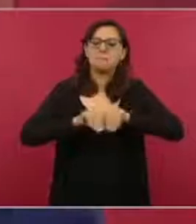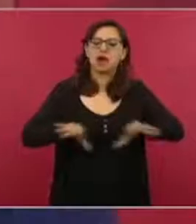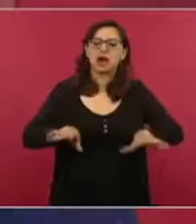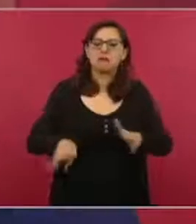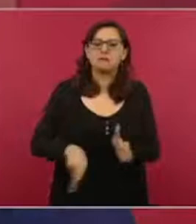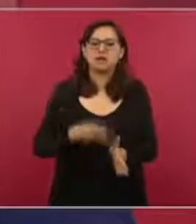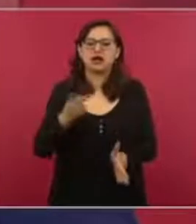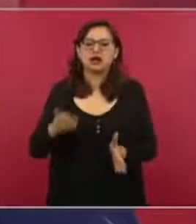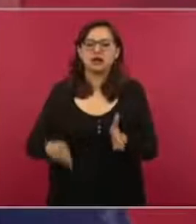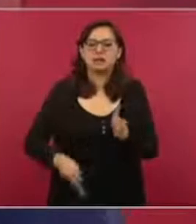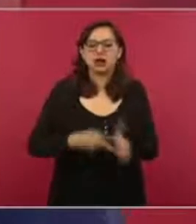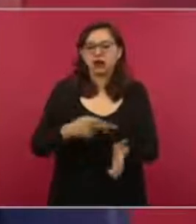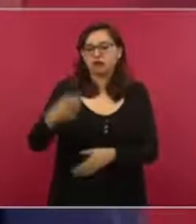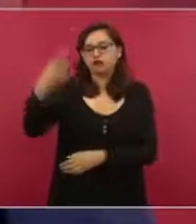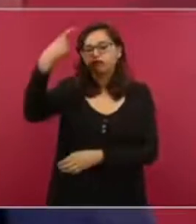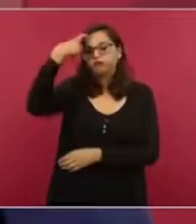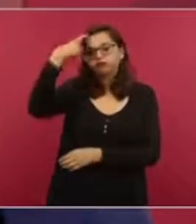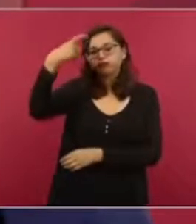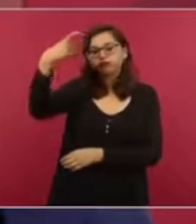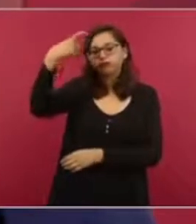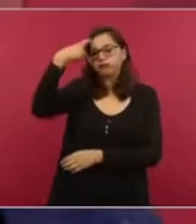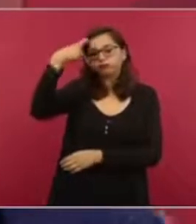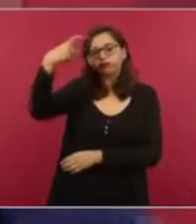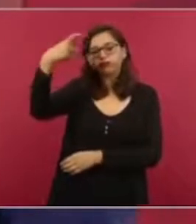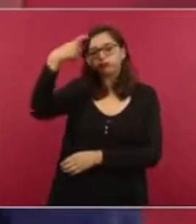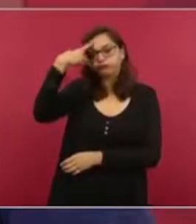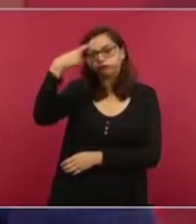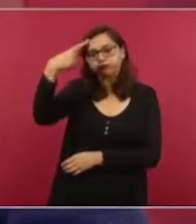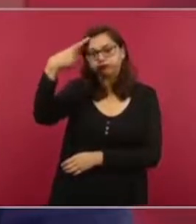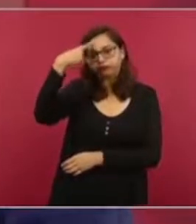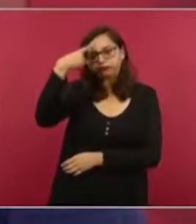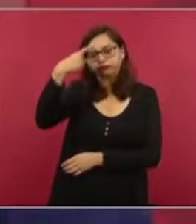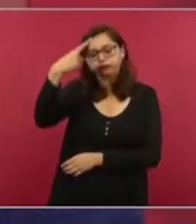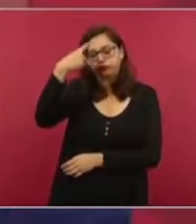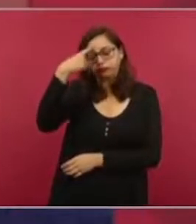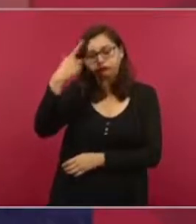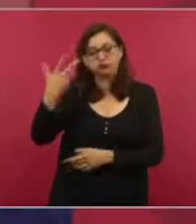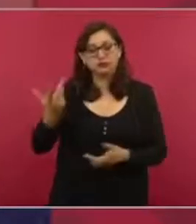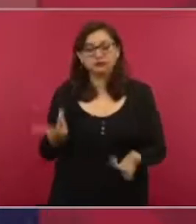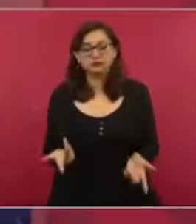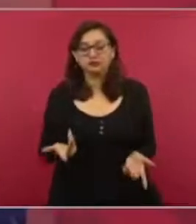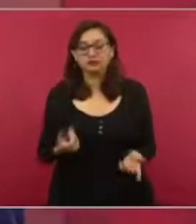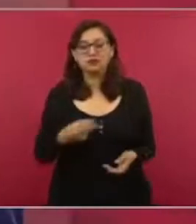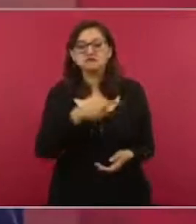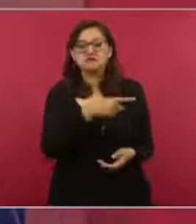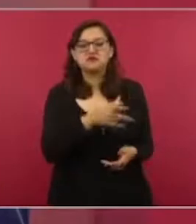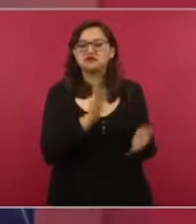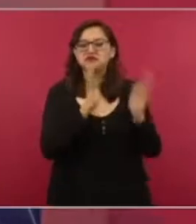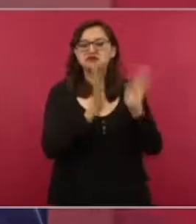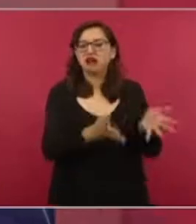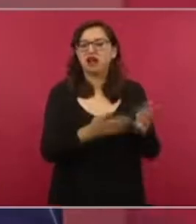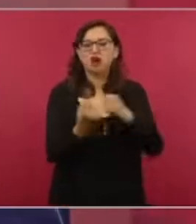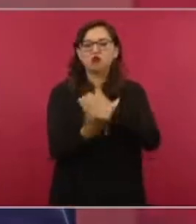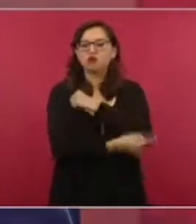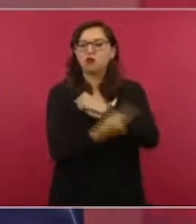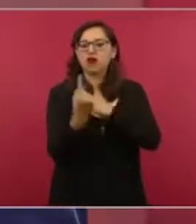porque no se dan cuenta o piensan que es normal.